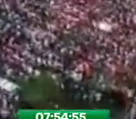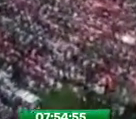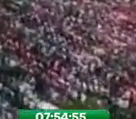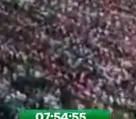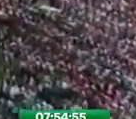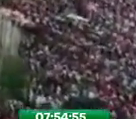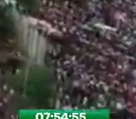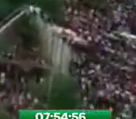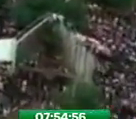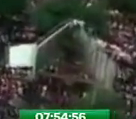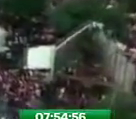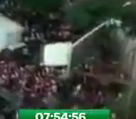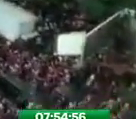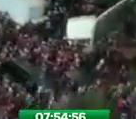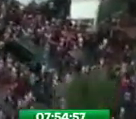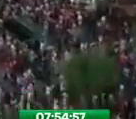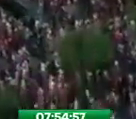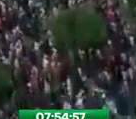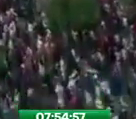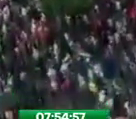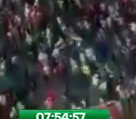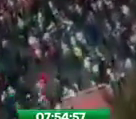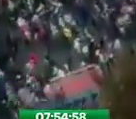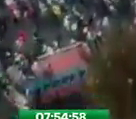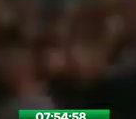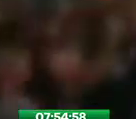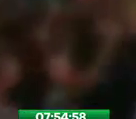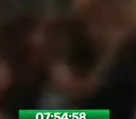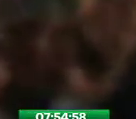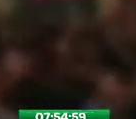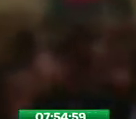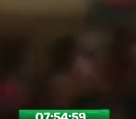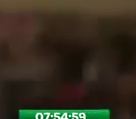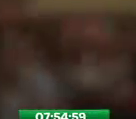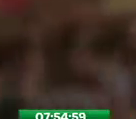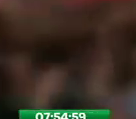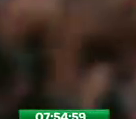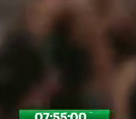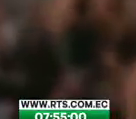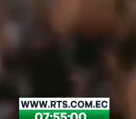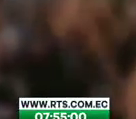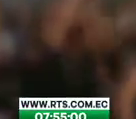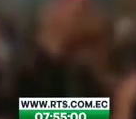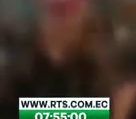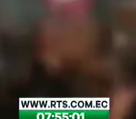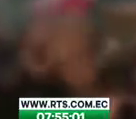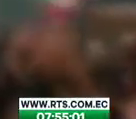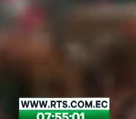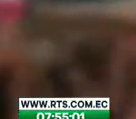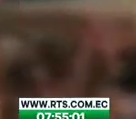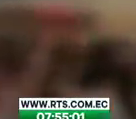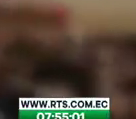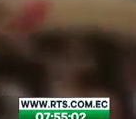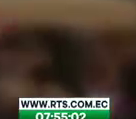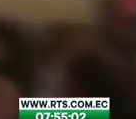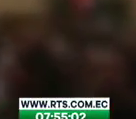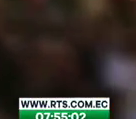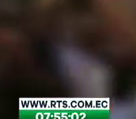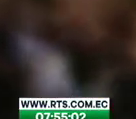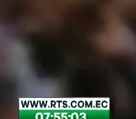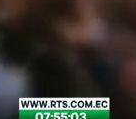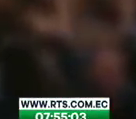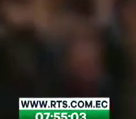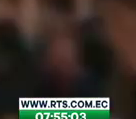Beirut comenzaron el día pobladas de obstáculos y bloqueadas, se han tornado en una fiesta en horas de la tarde, después que el primer ministro